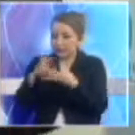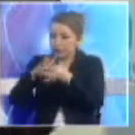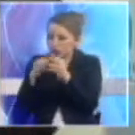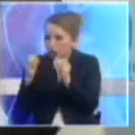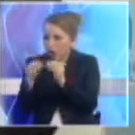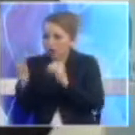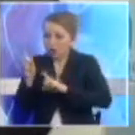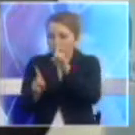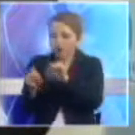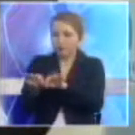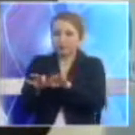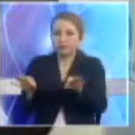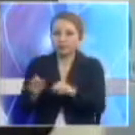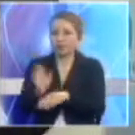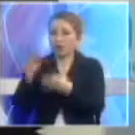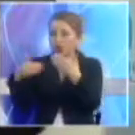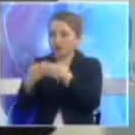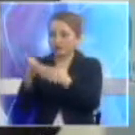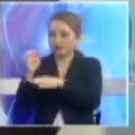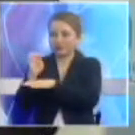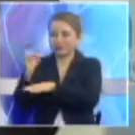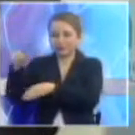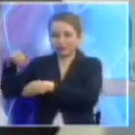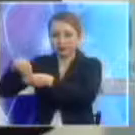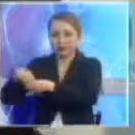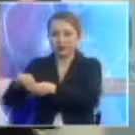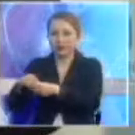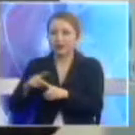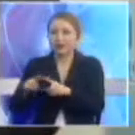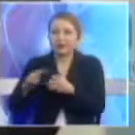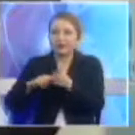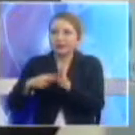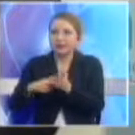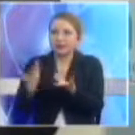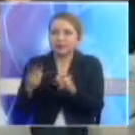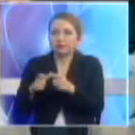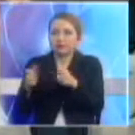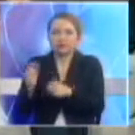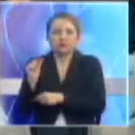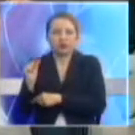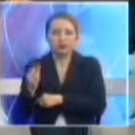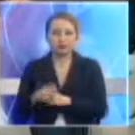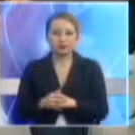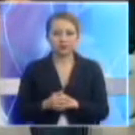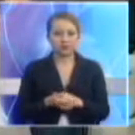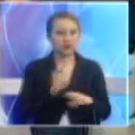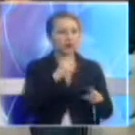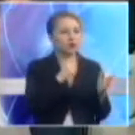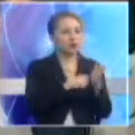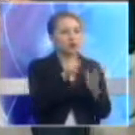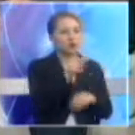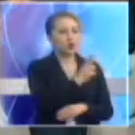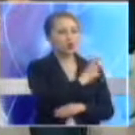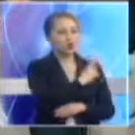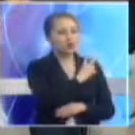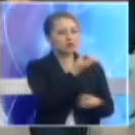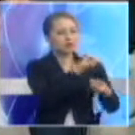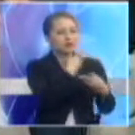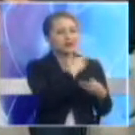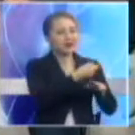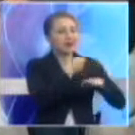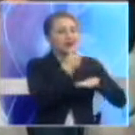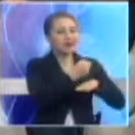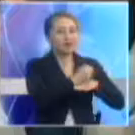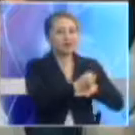algunos becarios dentro del país, pero que no representan una cantidad ahora, mayor. En el caso, ¿no?, de las universidades, porque tengo aquí un comunicado de